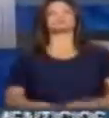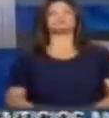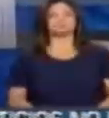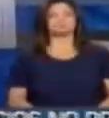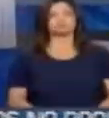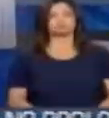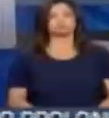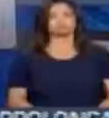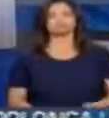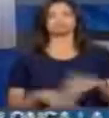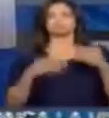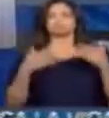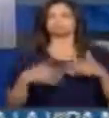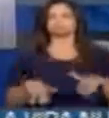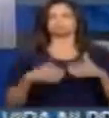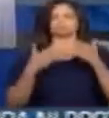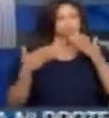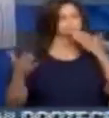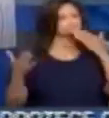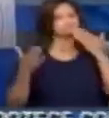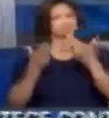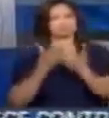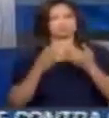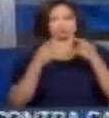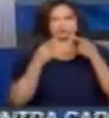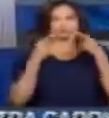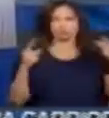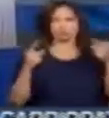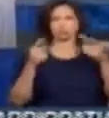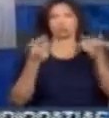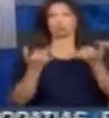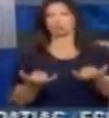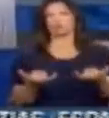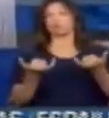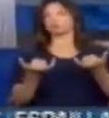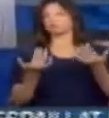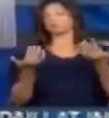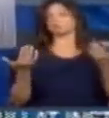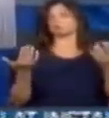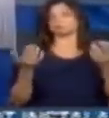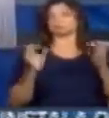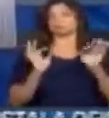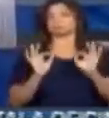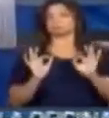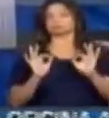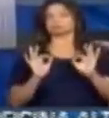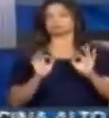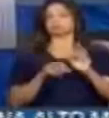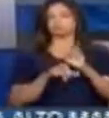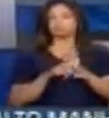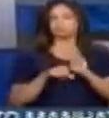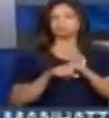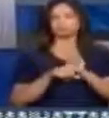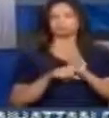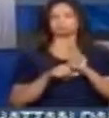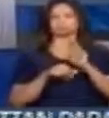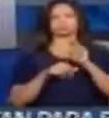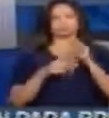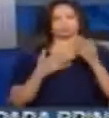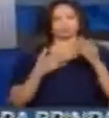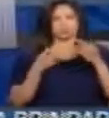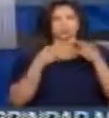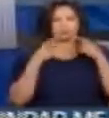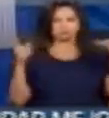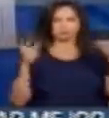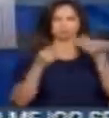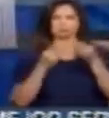Acosta. Qué buena noticia, nuestra buena nueva de hoy. Qué bien utilizar el periodismo como canal